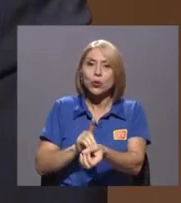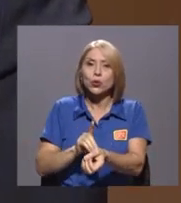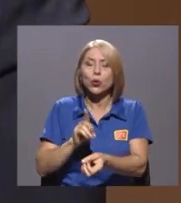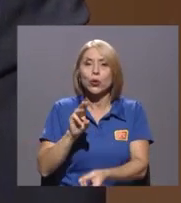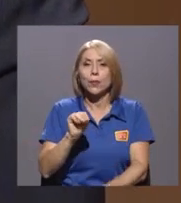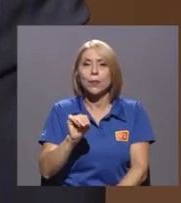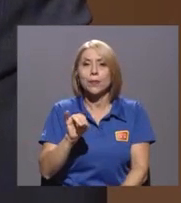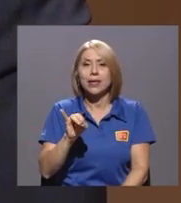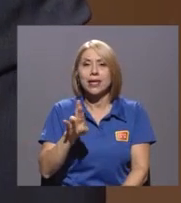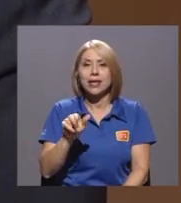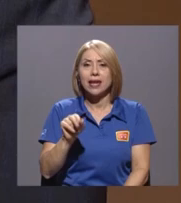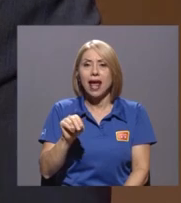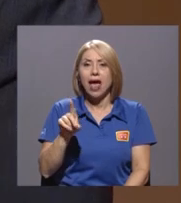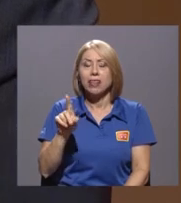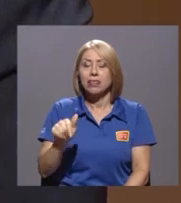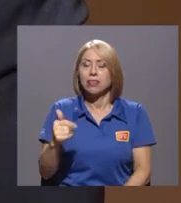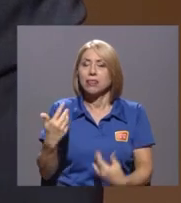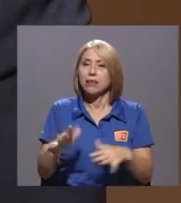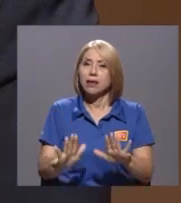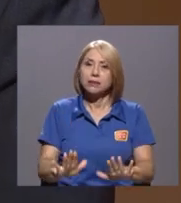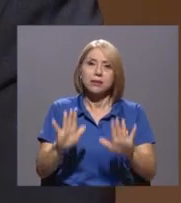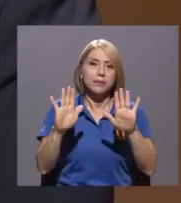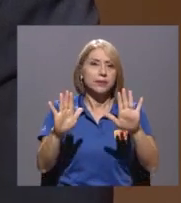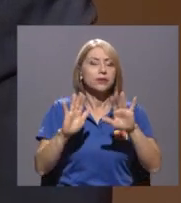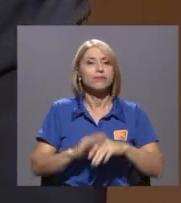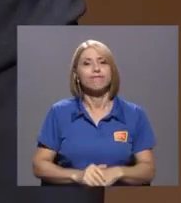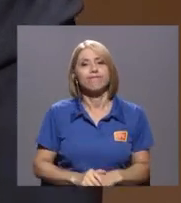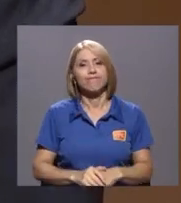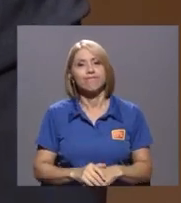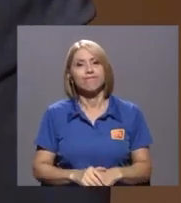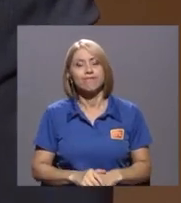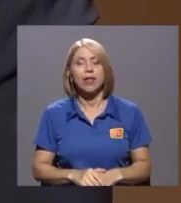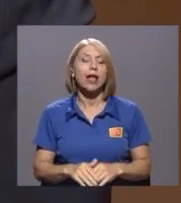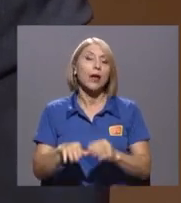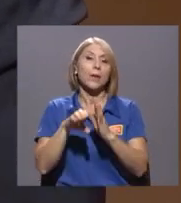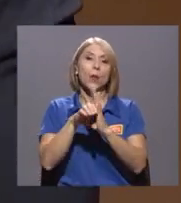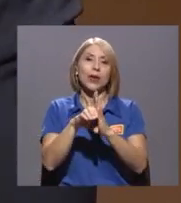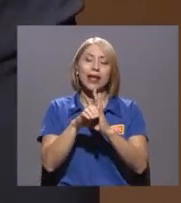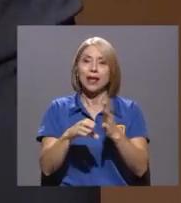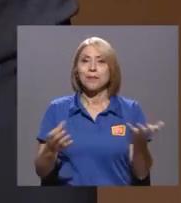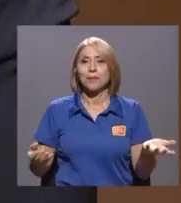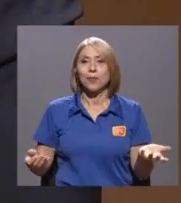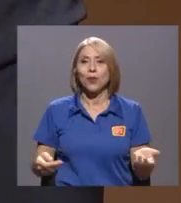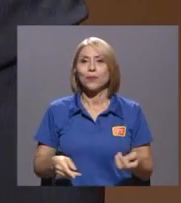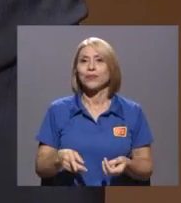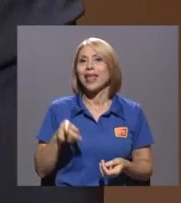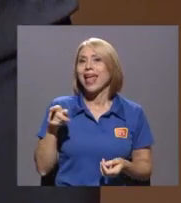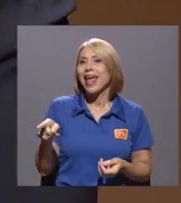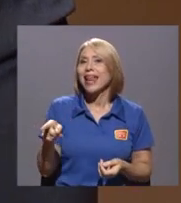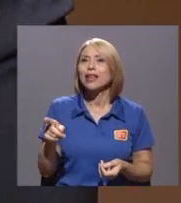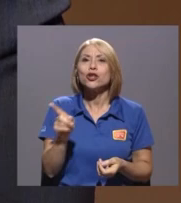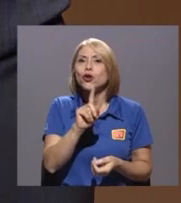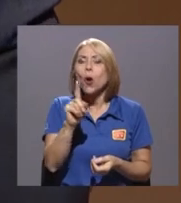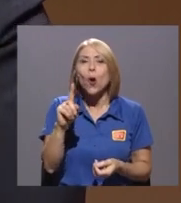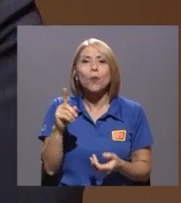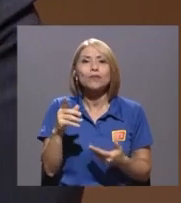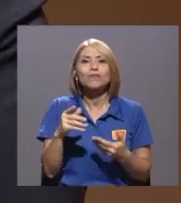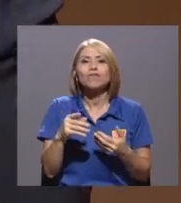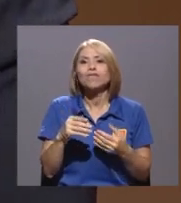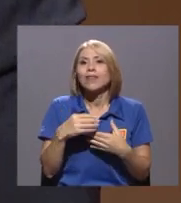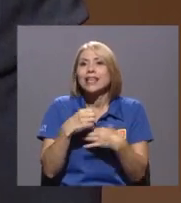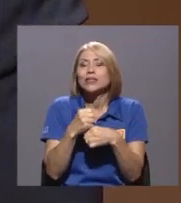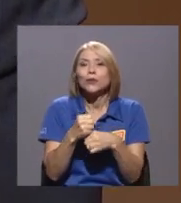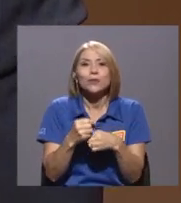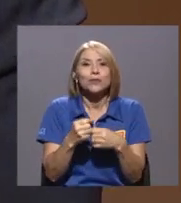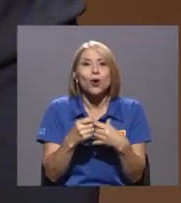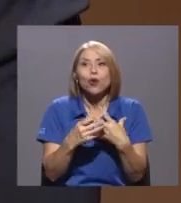excepcional la no digamos atreverse por ejemplo a la apertura de servicios de salud por ejemplo en pavas